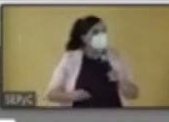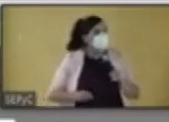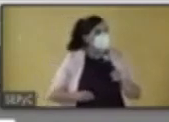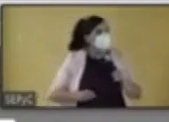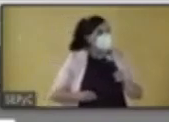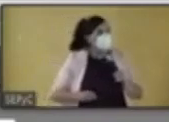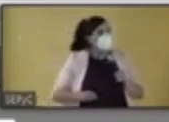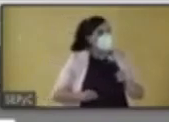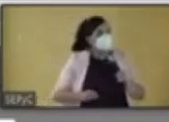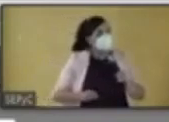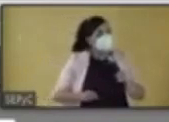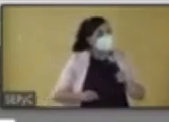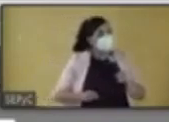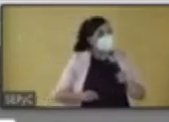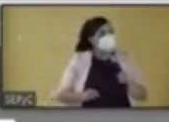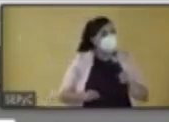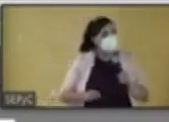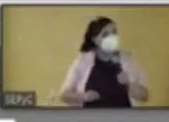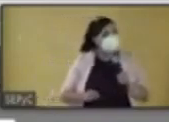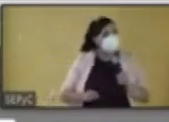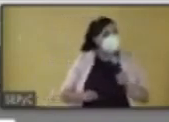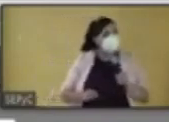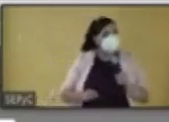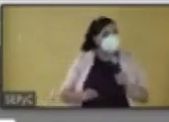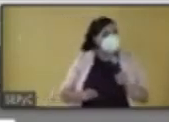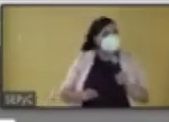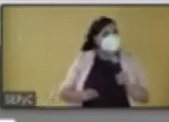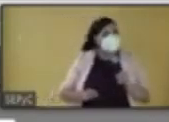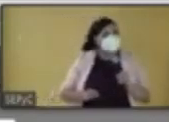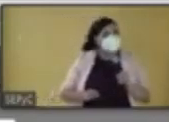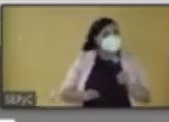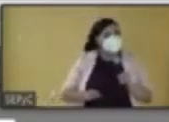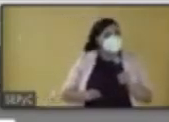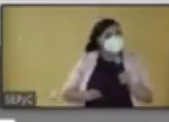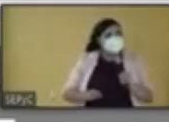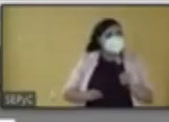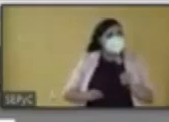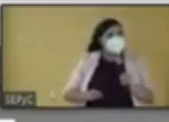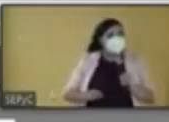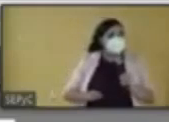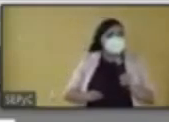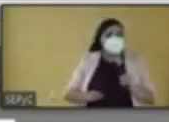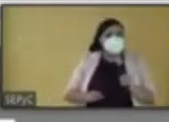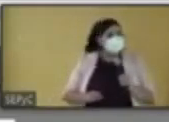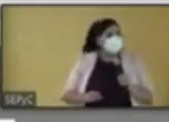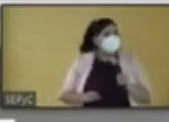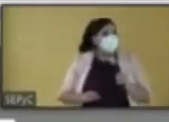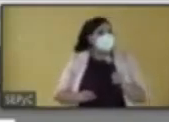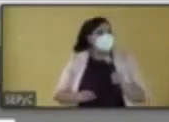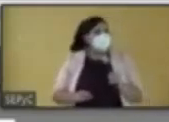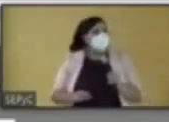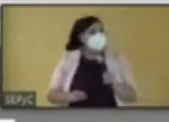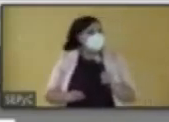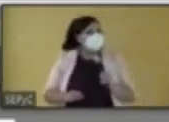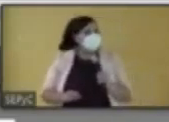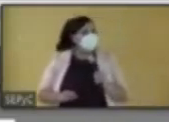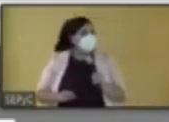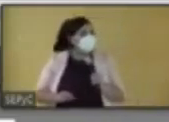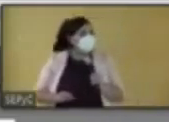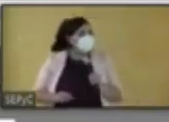También, si podemos observar, aparecen registrados con la identificación del asterisco en rojo, los